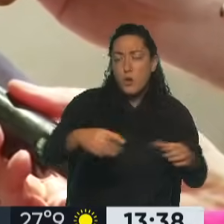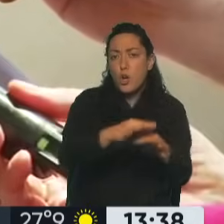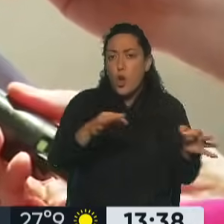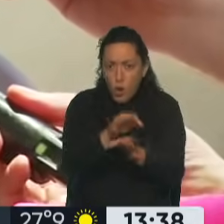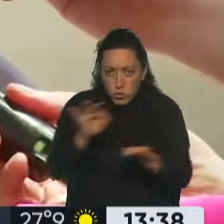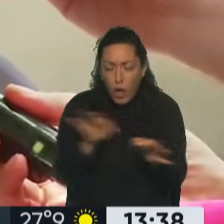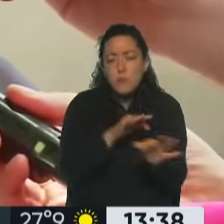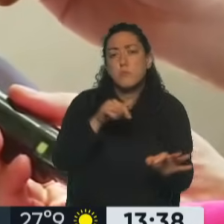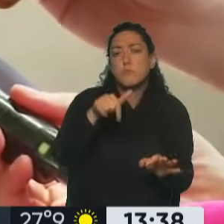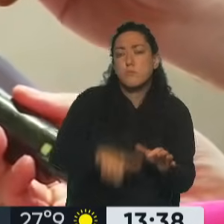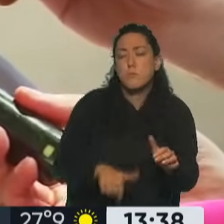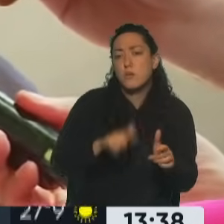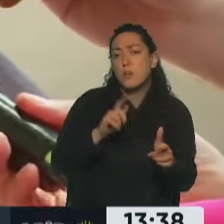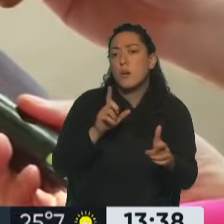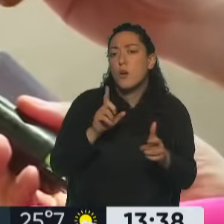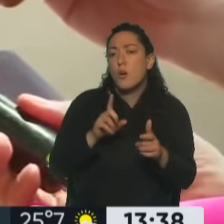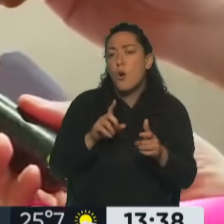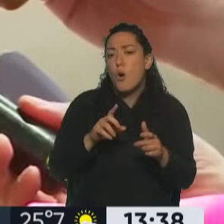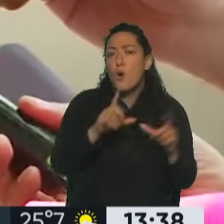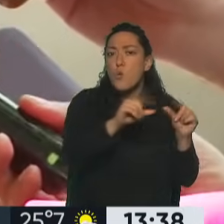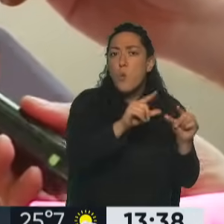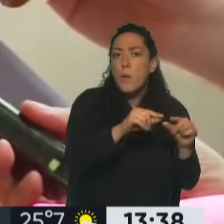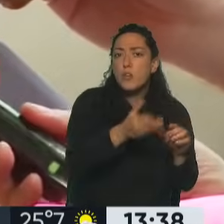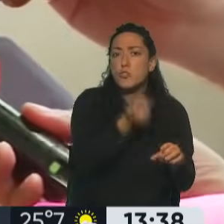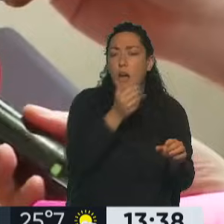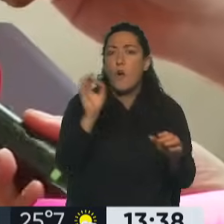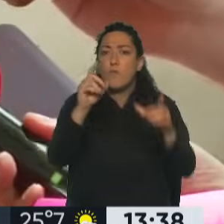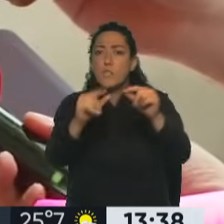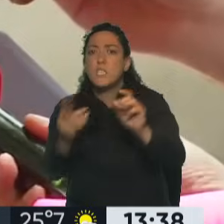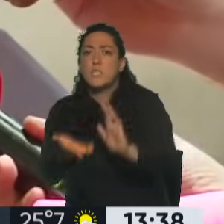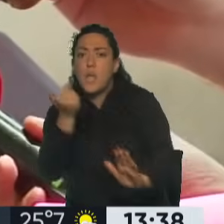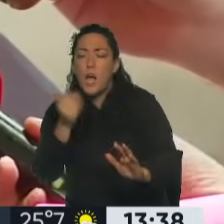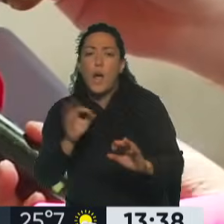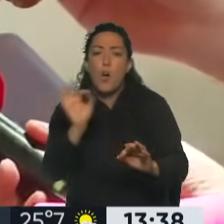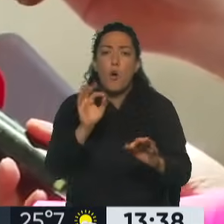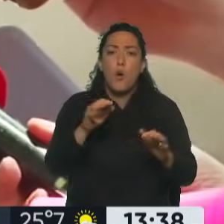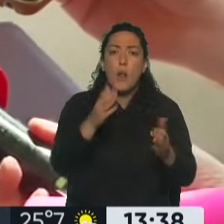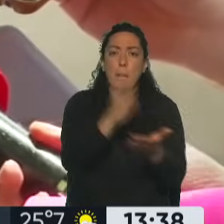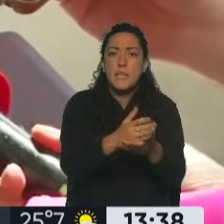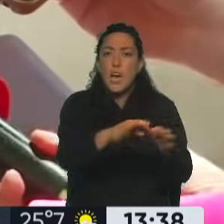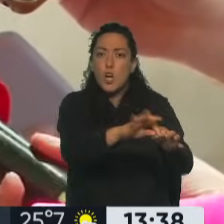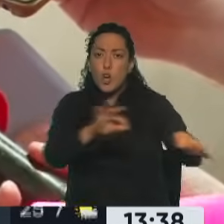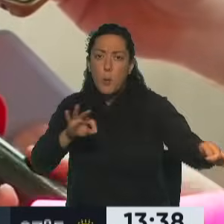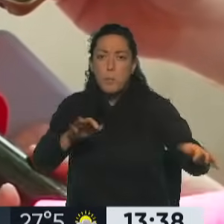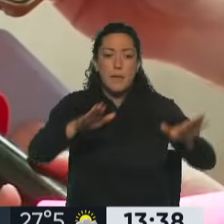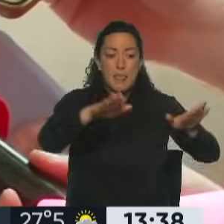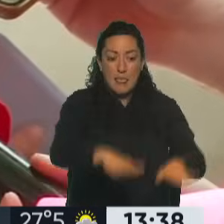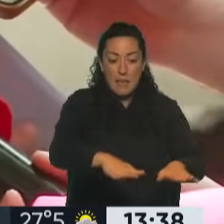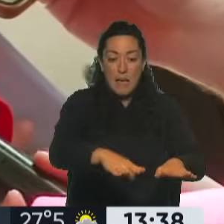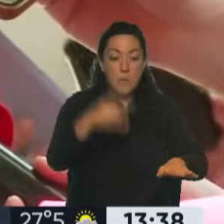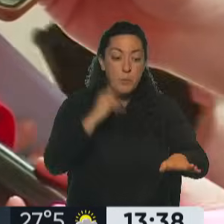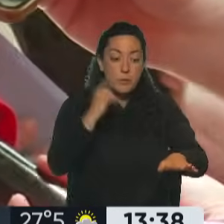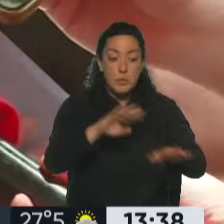rotas, o le sacan el número, o le sacan la fecha, o las rompen a la mitad y las dejan puestas en la